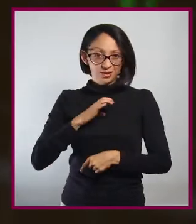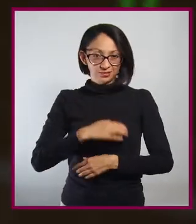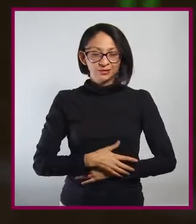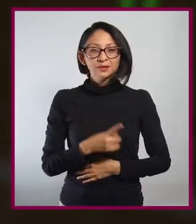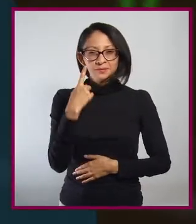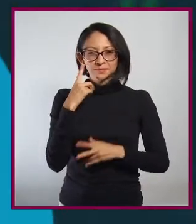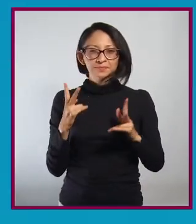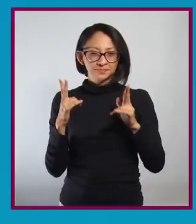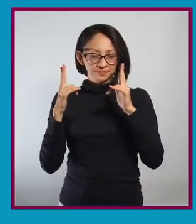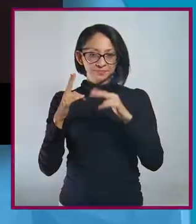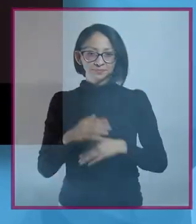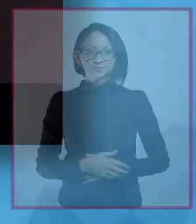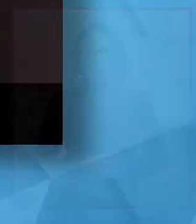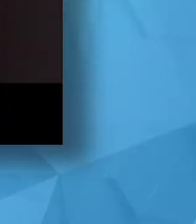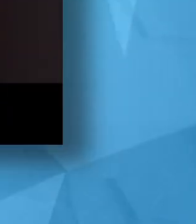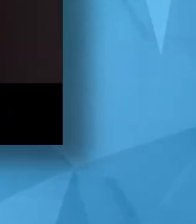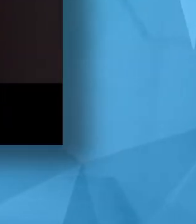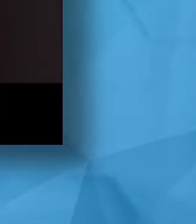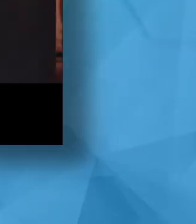cápsula.